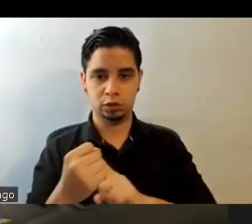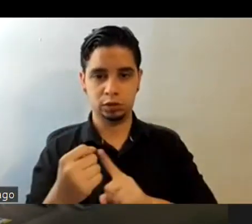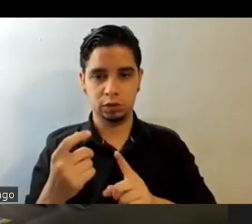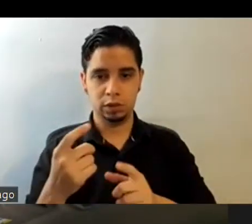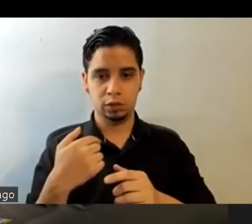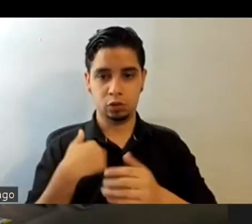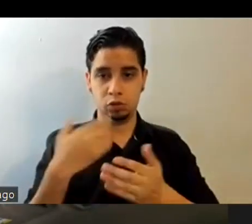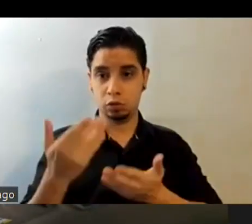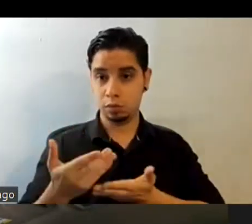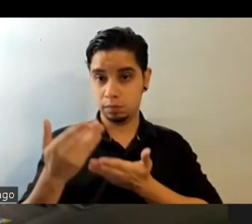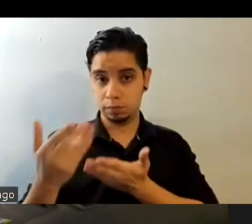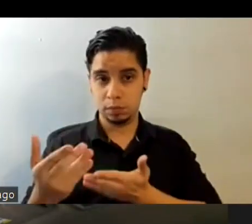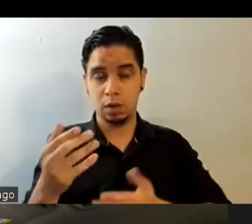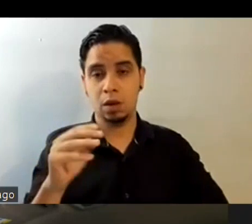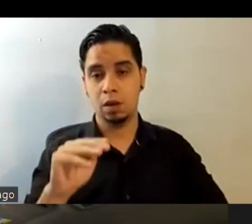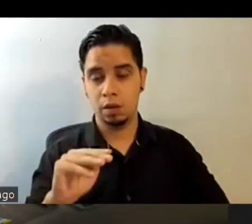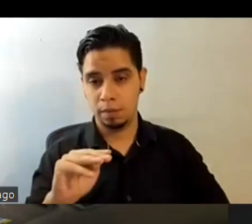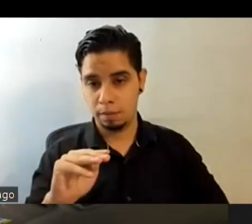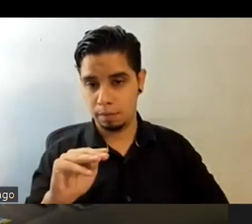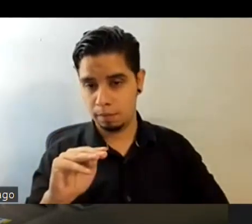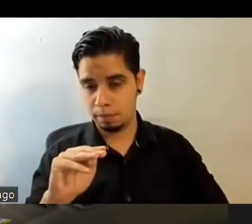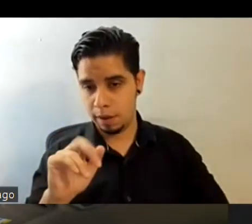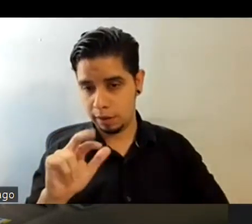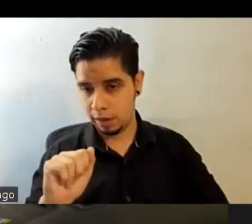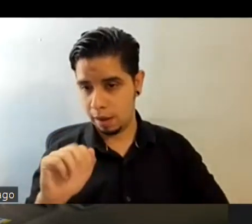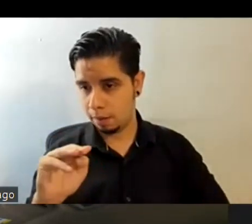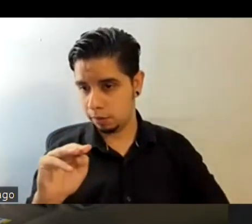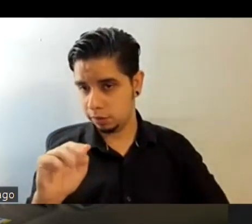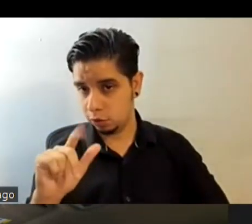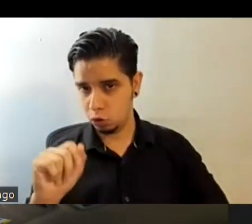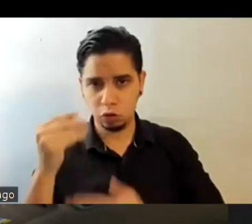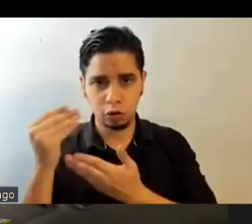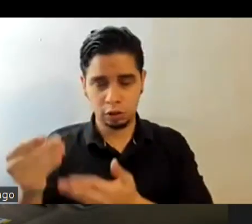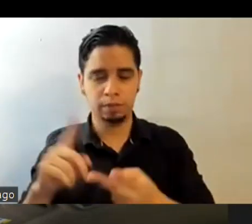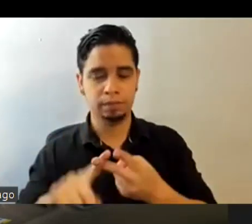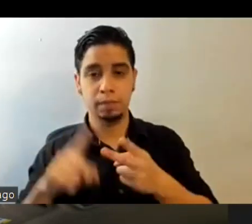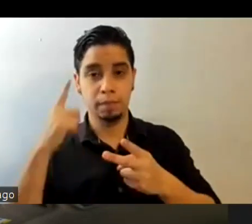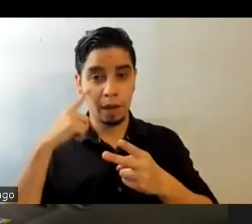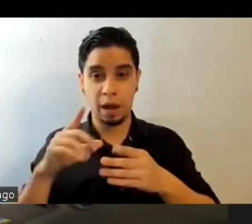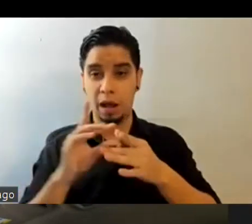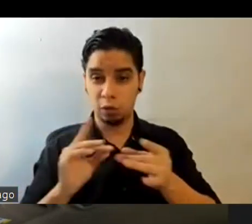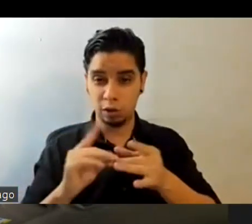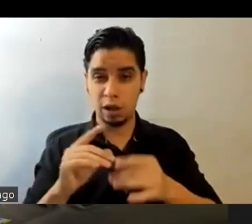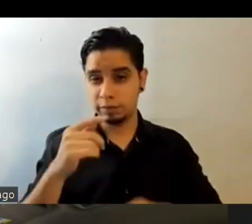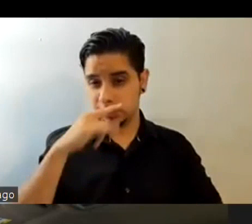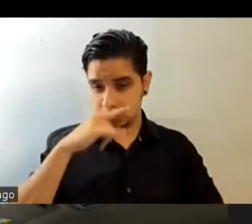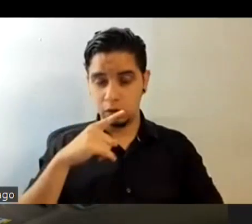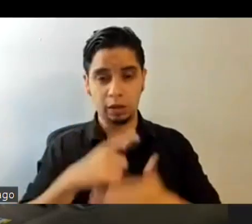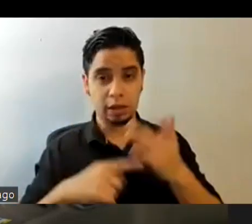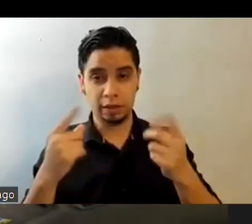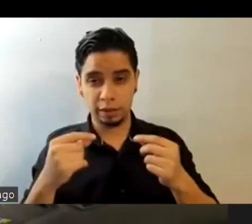de Mayra Santos Febres. Después, para la antología infantil, lo que hice fue un cuento basado en mis experiencias del huracán con mis